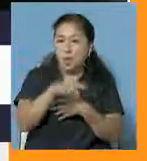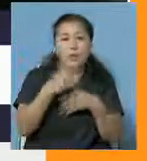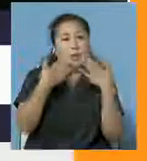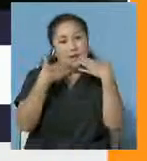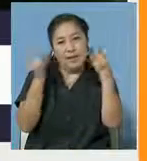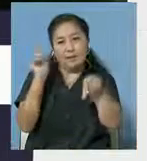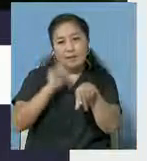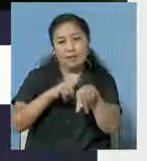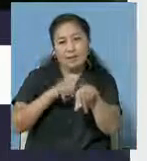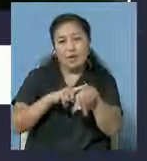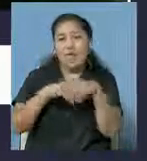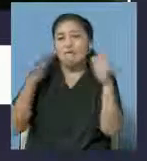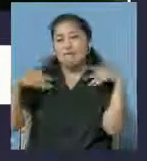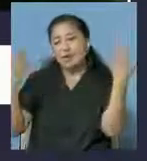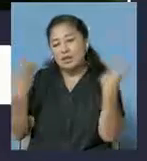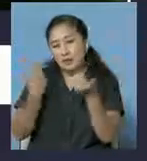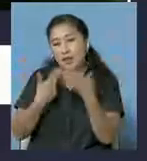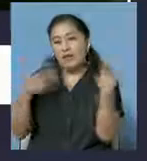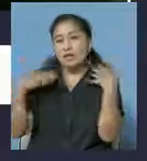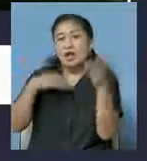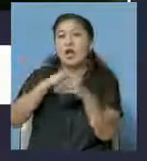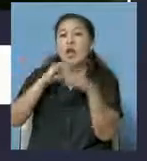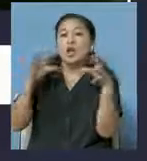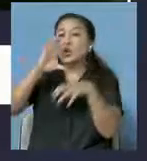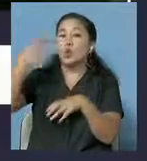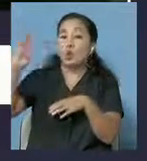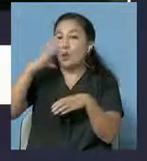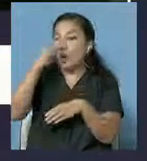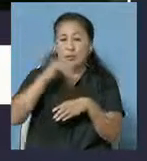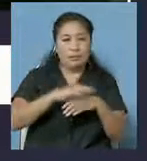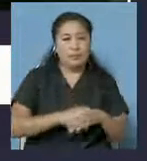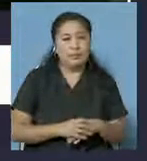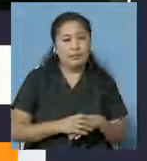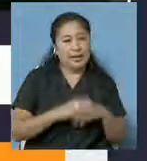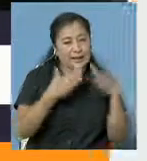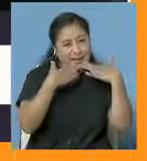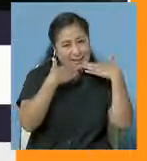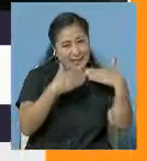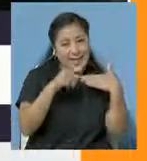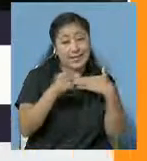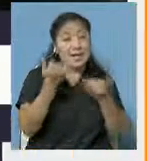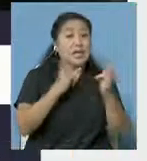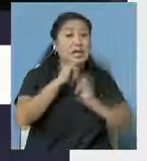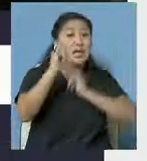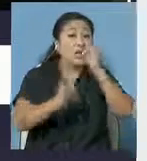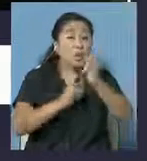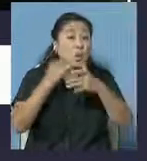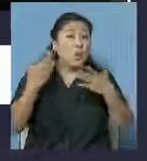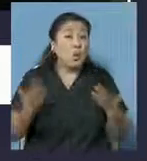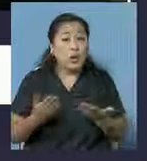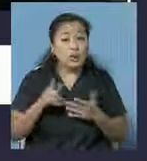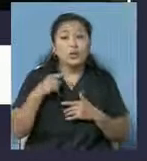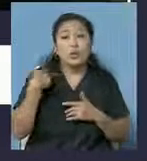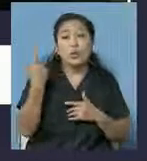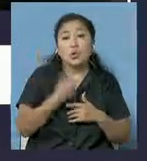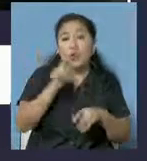gracias por estos minutos y felicitaciones otra vez a la familia de Gimnasia. Bueno, muchas gracias. Y te cuento como corolario, ¿no es cierto?, que